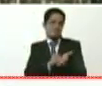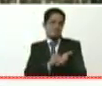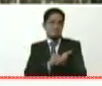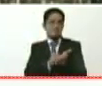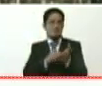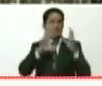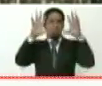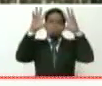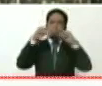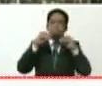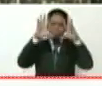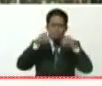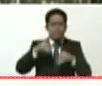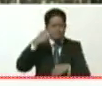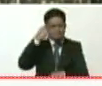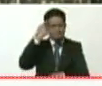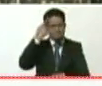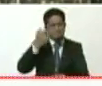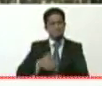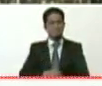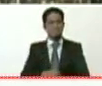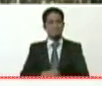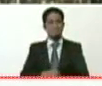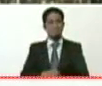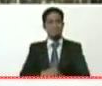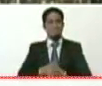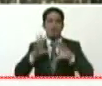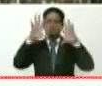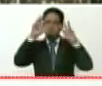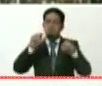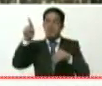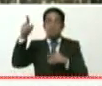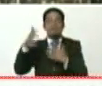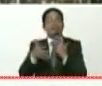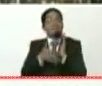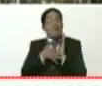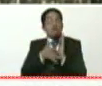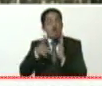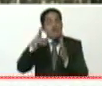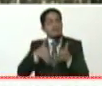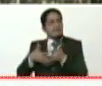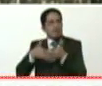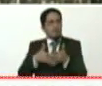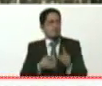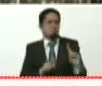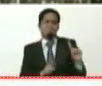electromagnético de alta factura tecnológica. No es el primero.